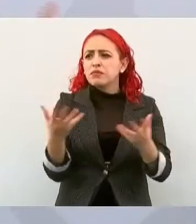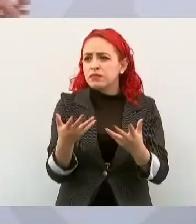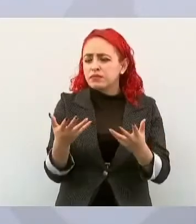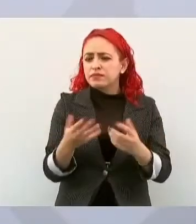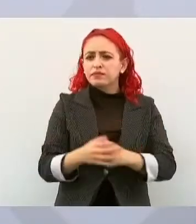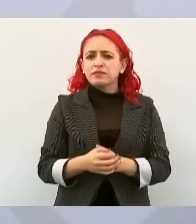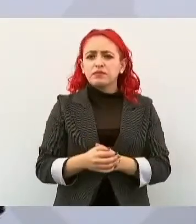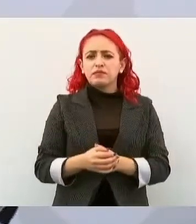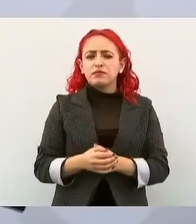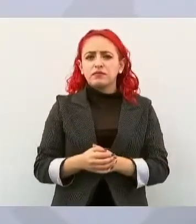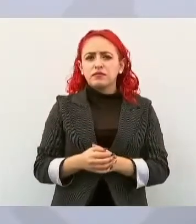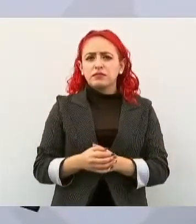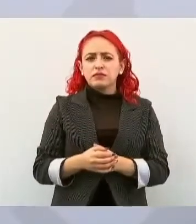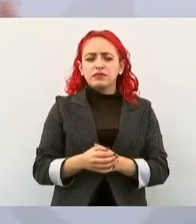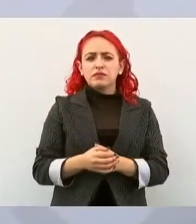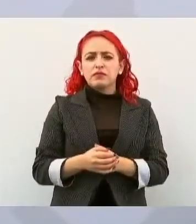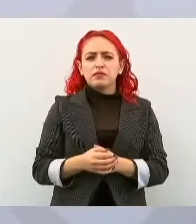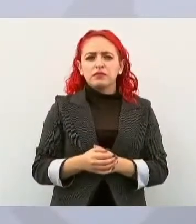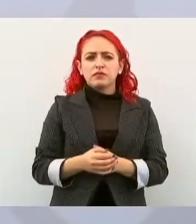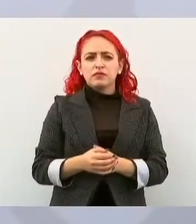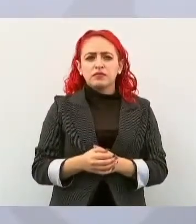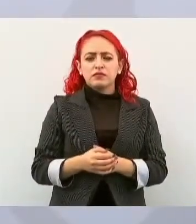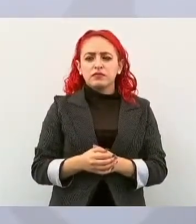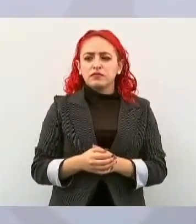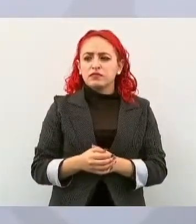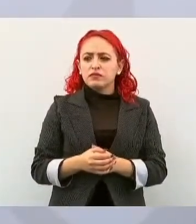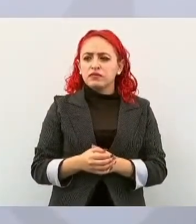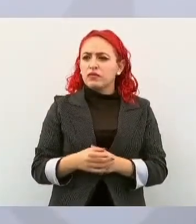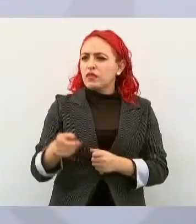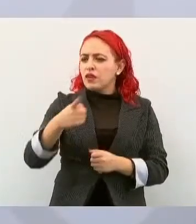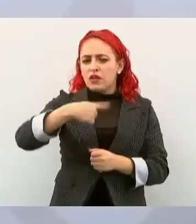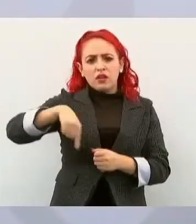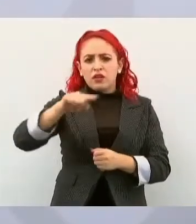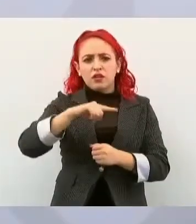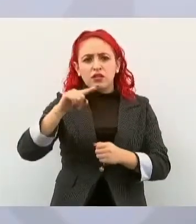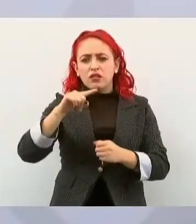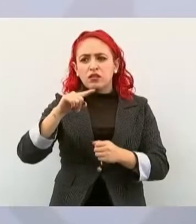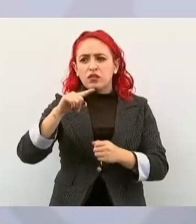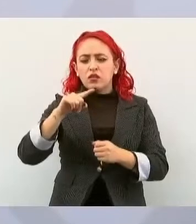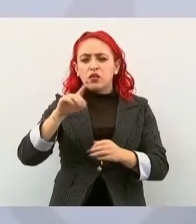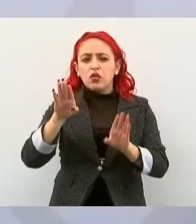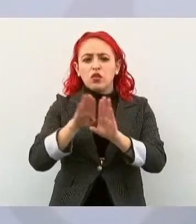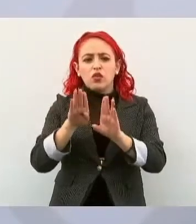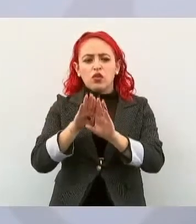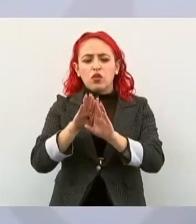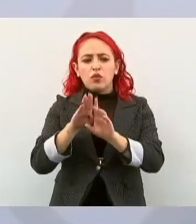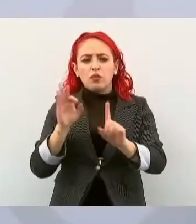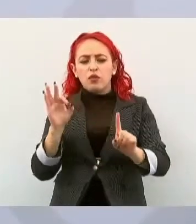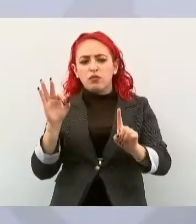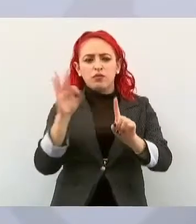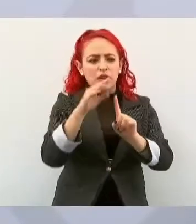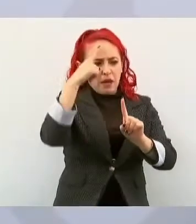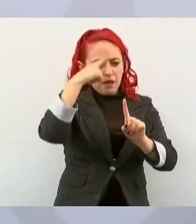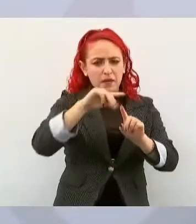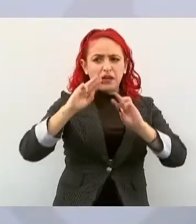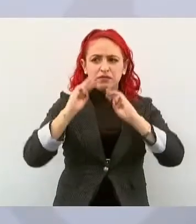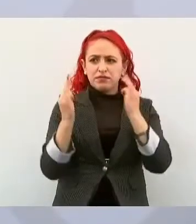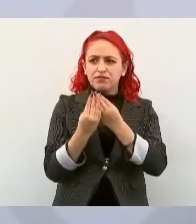que no sean enganchados por la delincuencia.